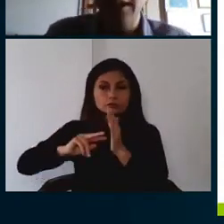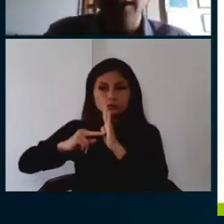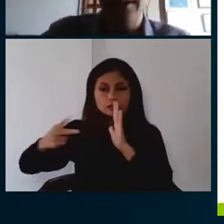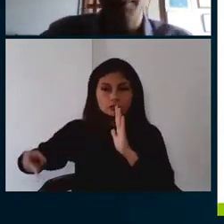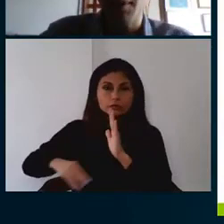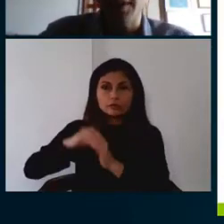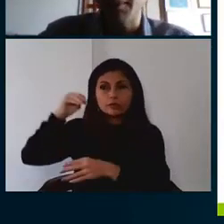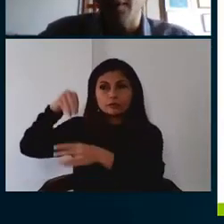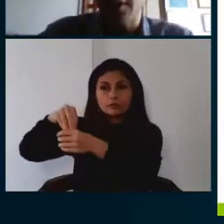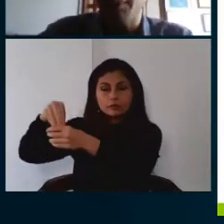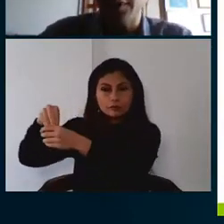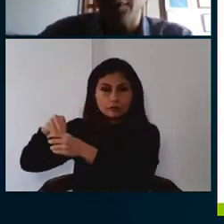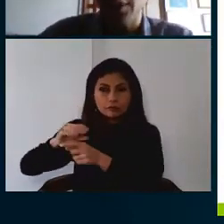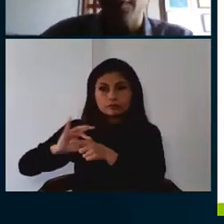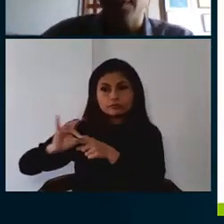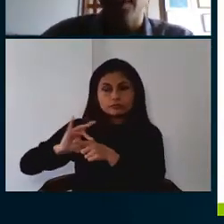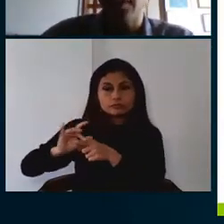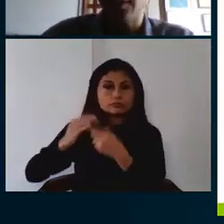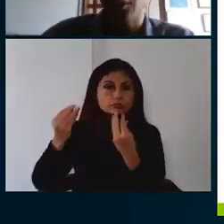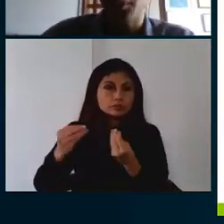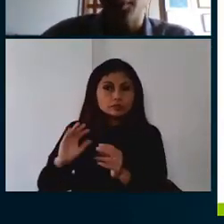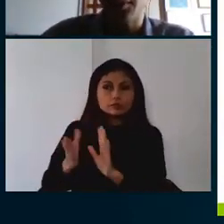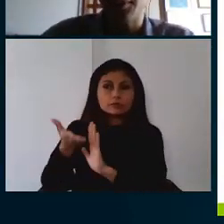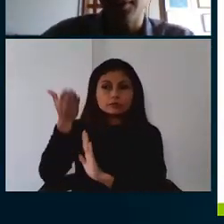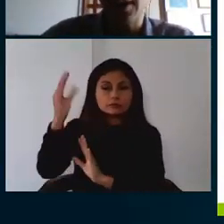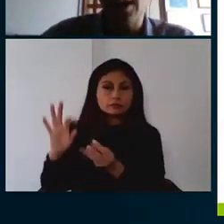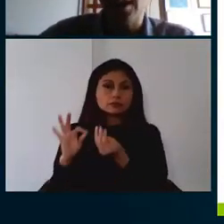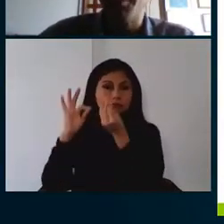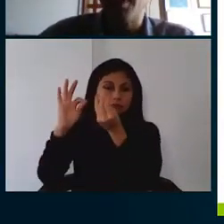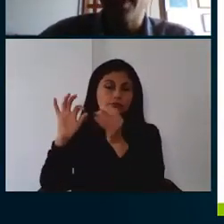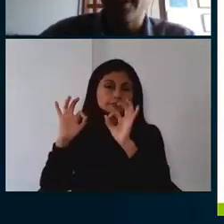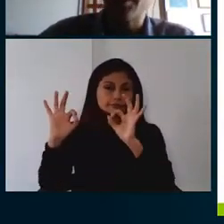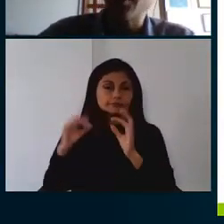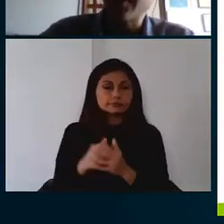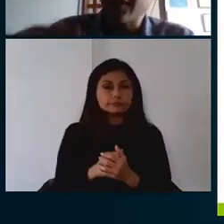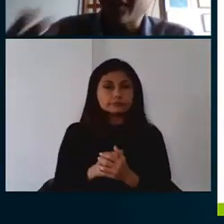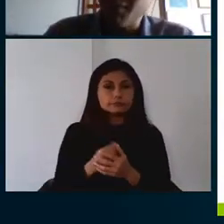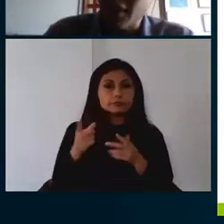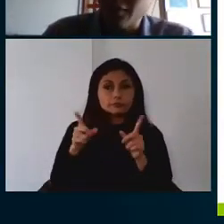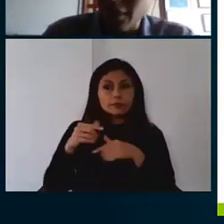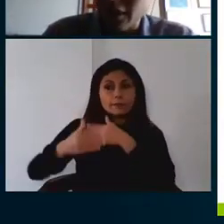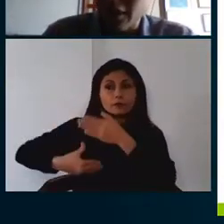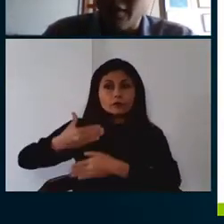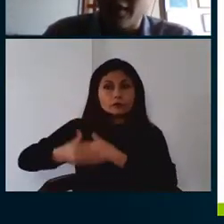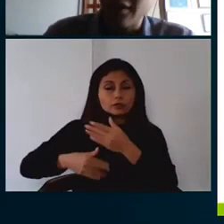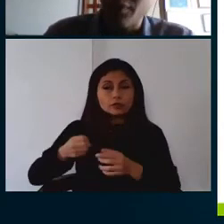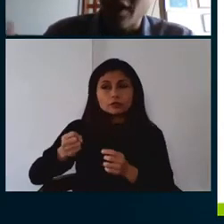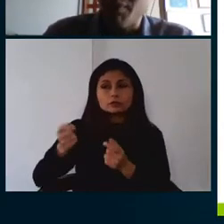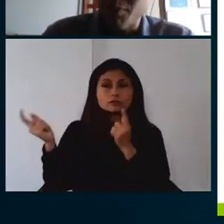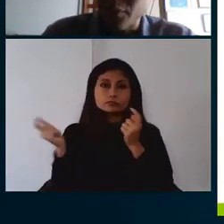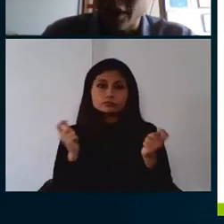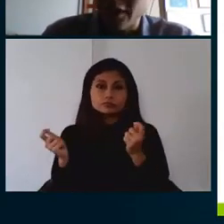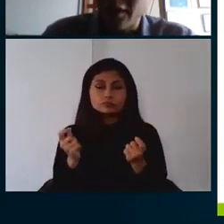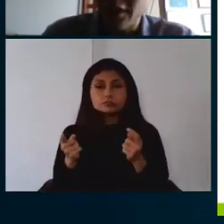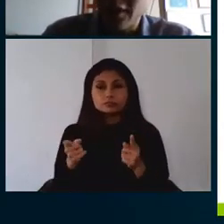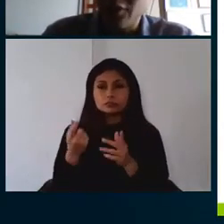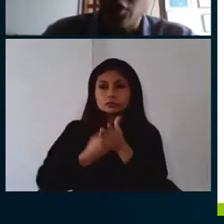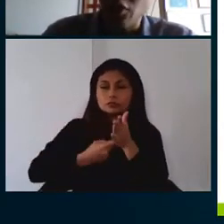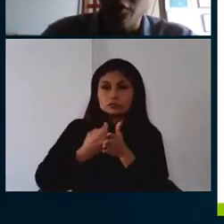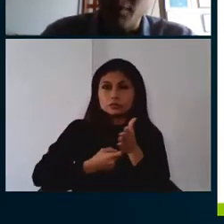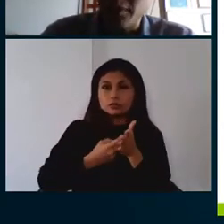tecnologías que permitan mejorar pues toda la eficiencia de estos procesos. Y nuevamente, todas estas medidas correctivas que se pueden